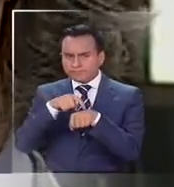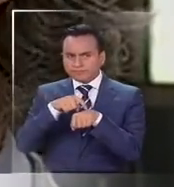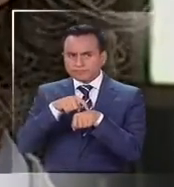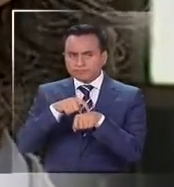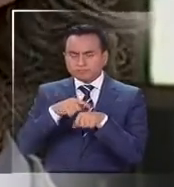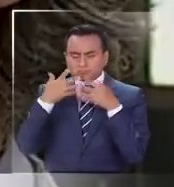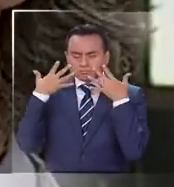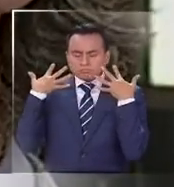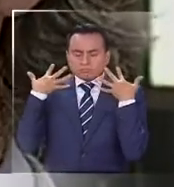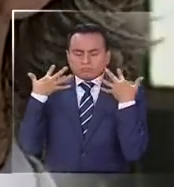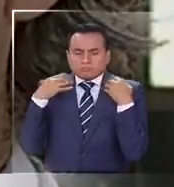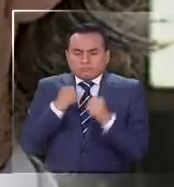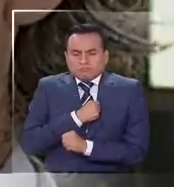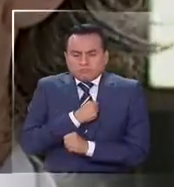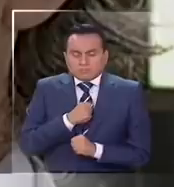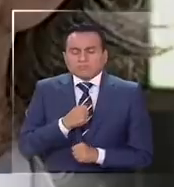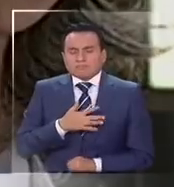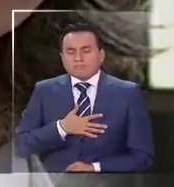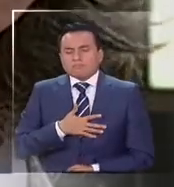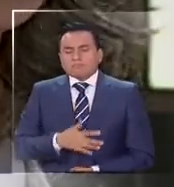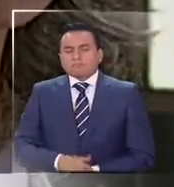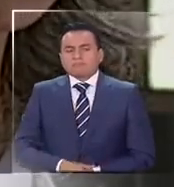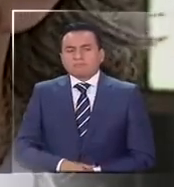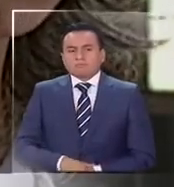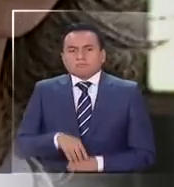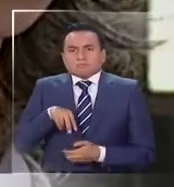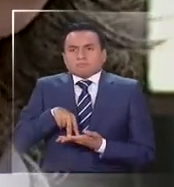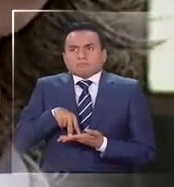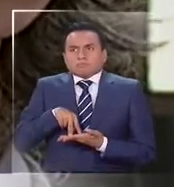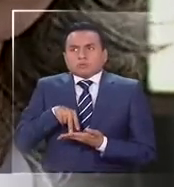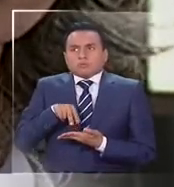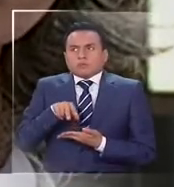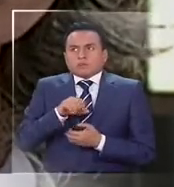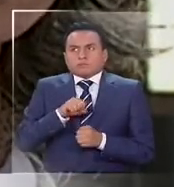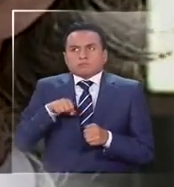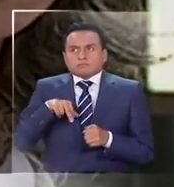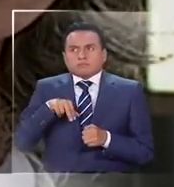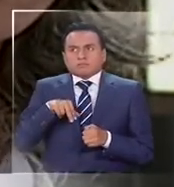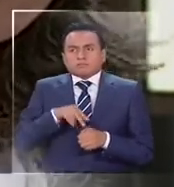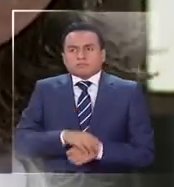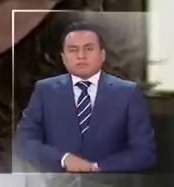hielo, petrificado, no me podía mover.